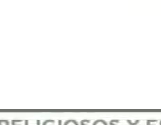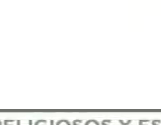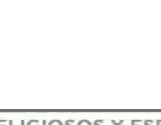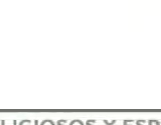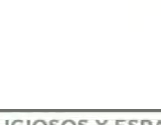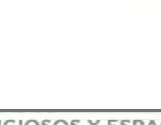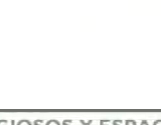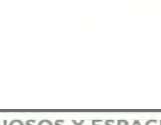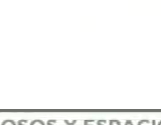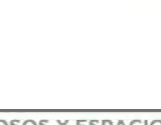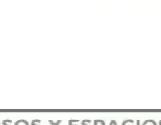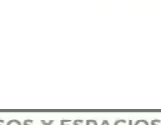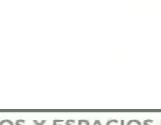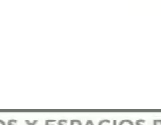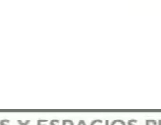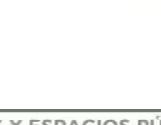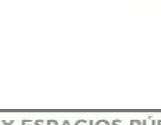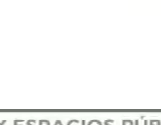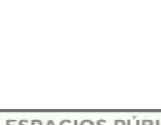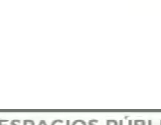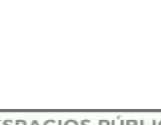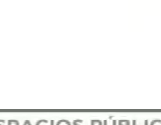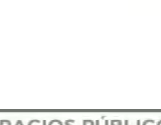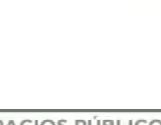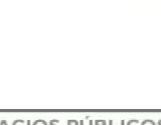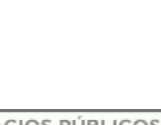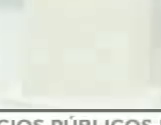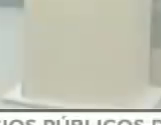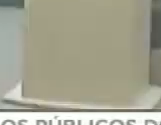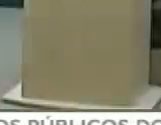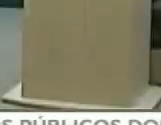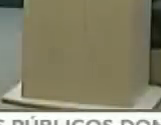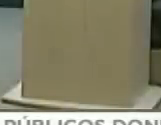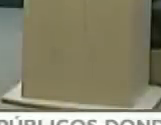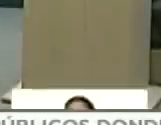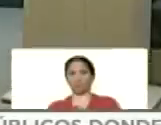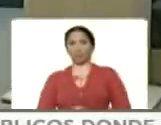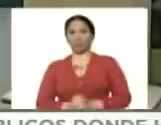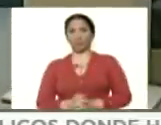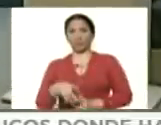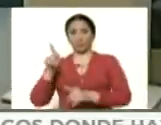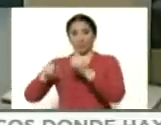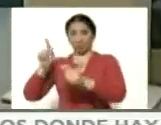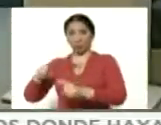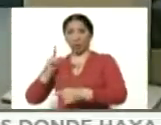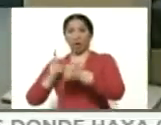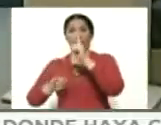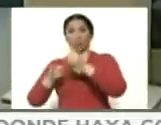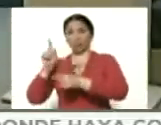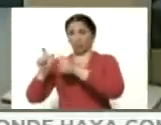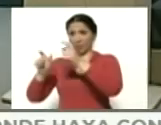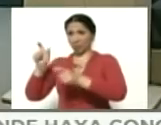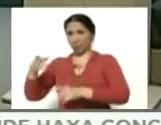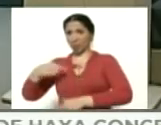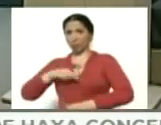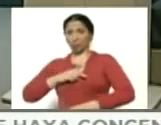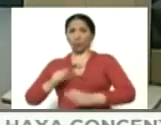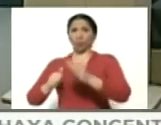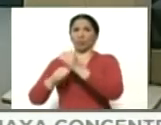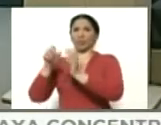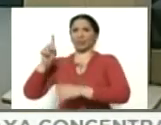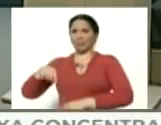5.581 vienen de Colombia por Zulia, y además de Colombia, son personas, algunos de ellos hemos encontrado, que vienen a